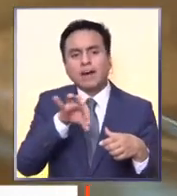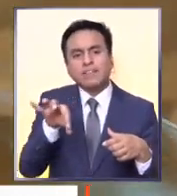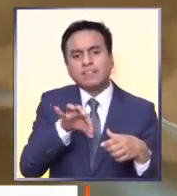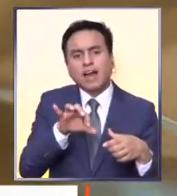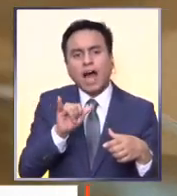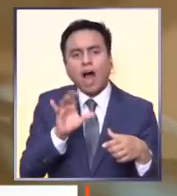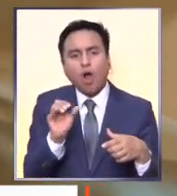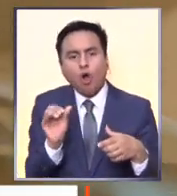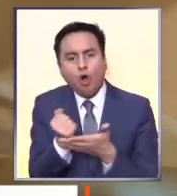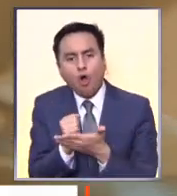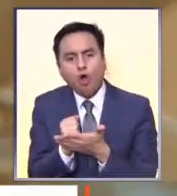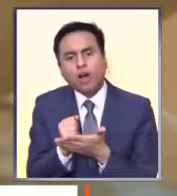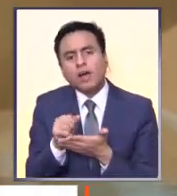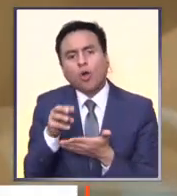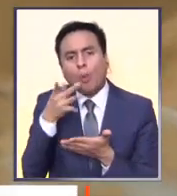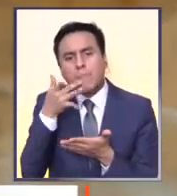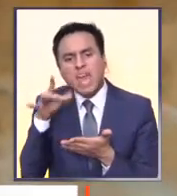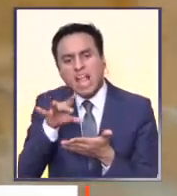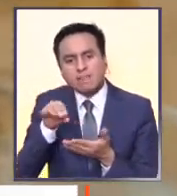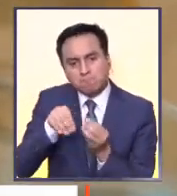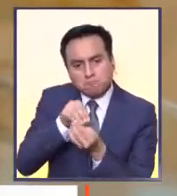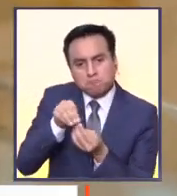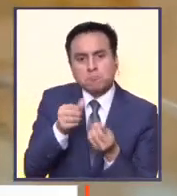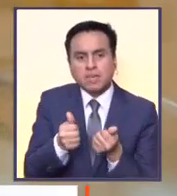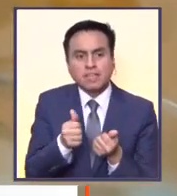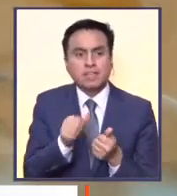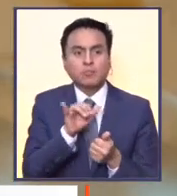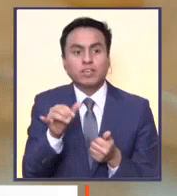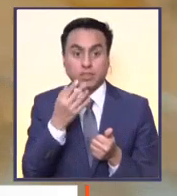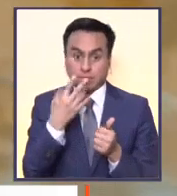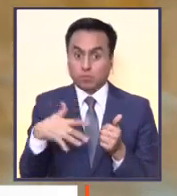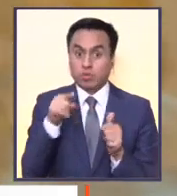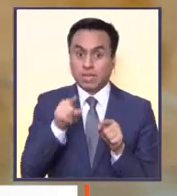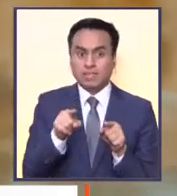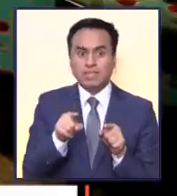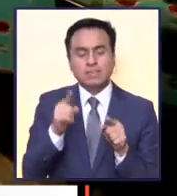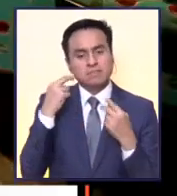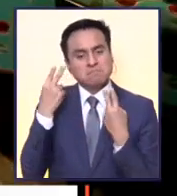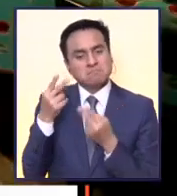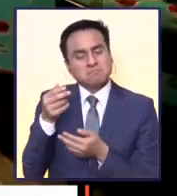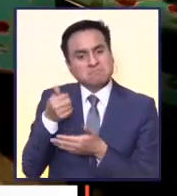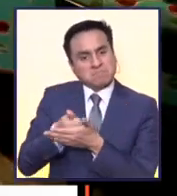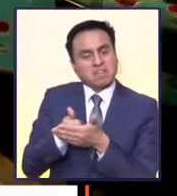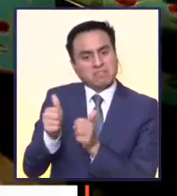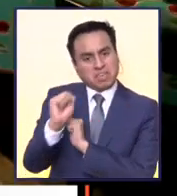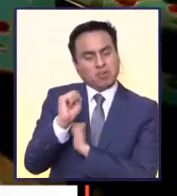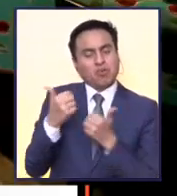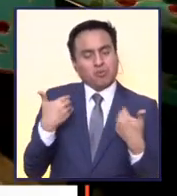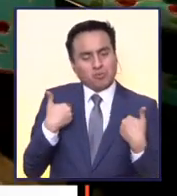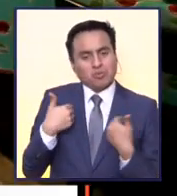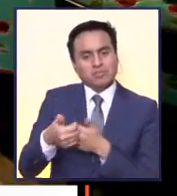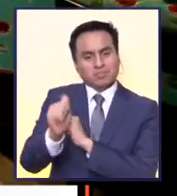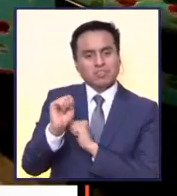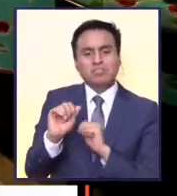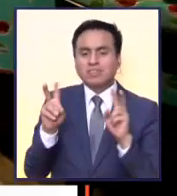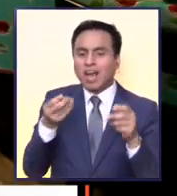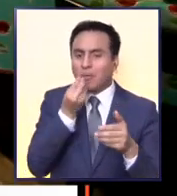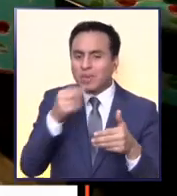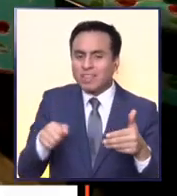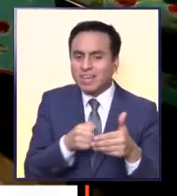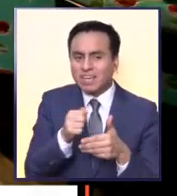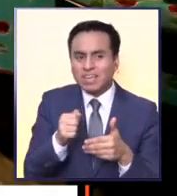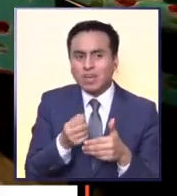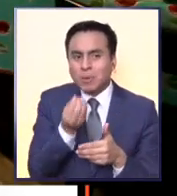miel. Funcionado súper bien. En esta vida es importante tomar desafíos y hoy voy a tomar un desafío gastronómico. Voy a comer